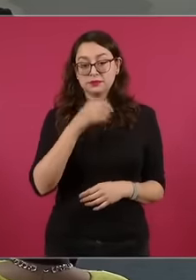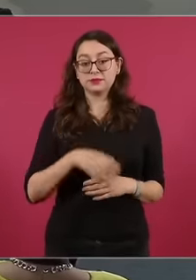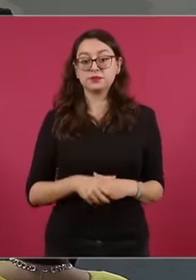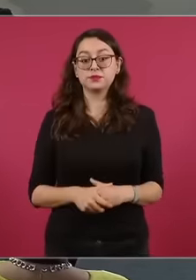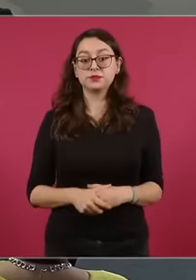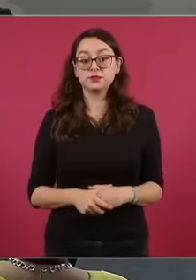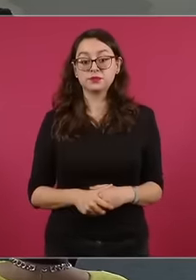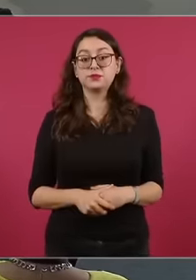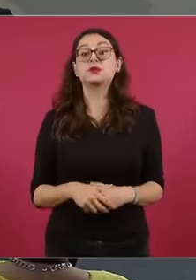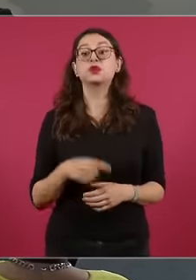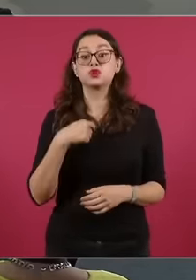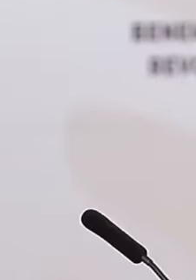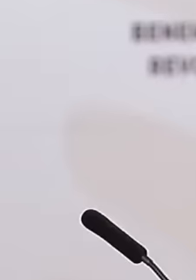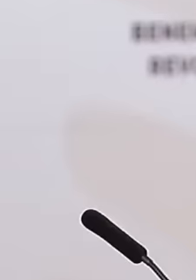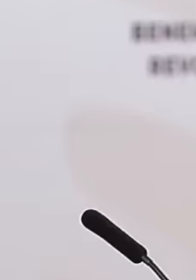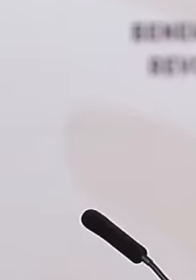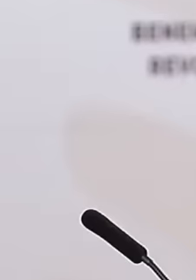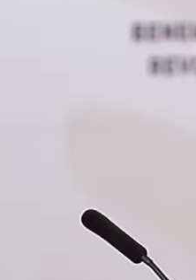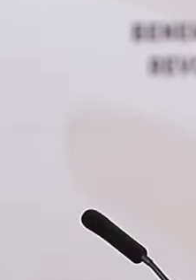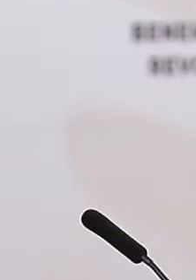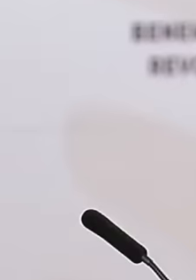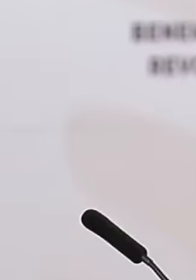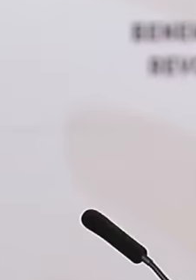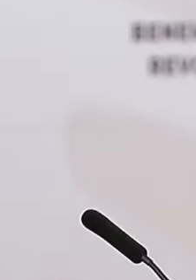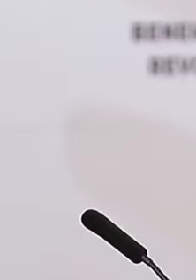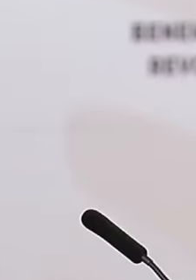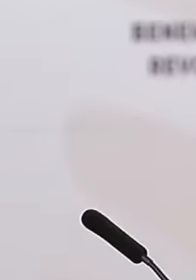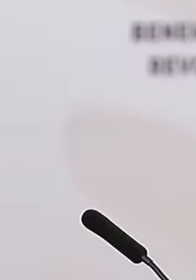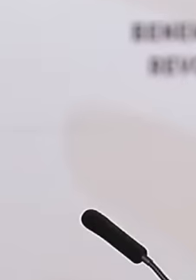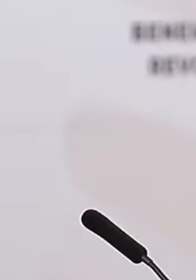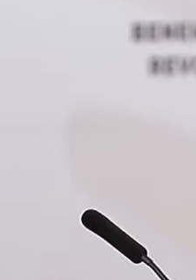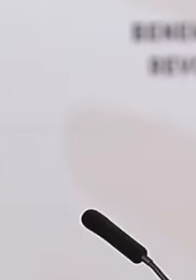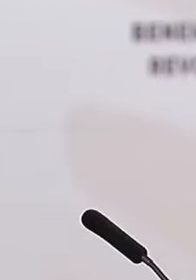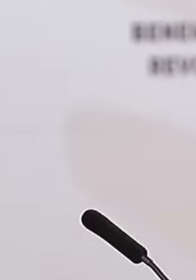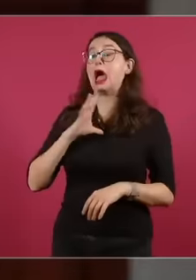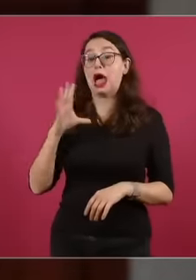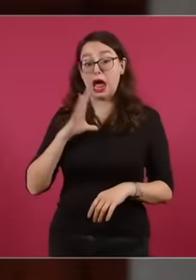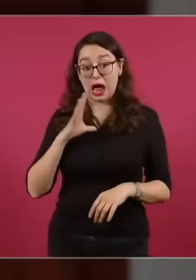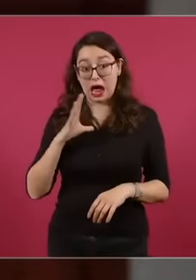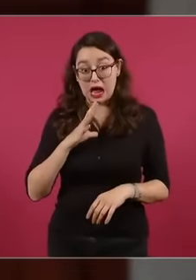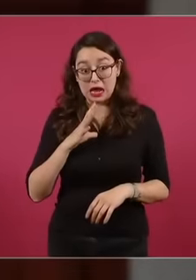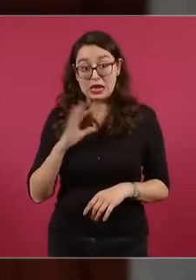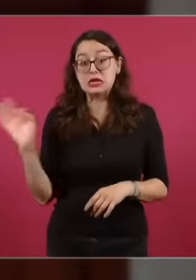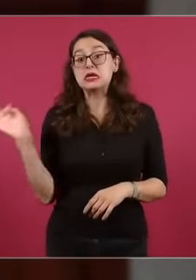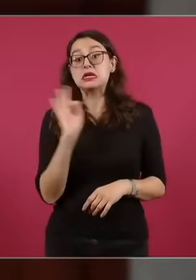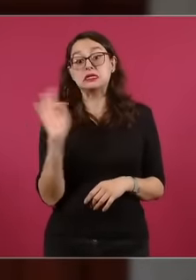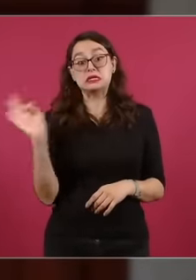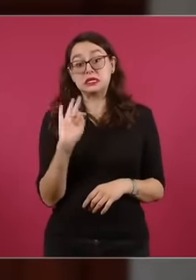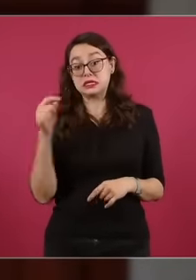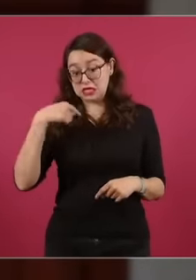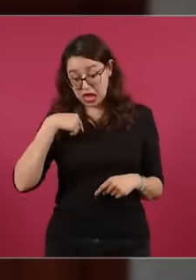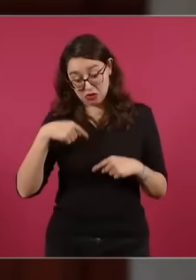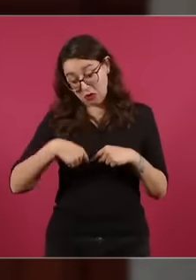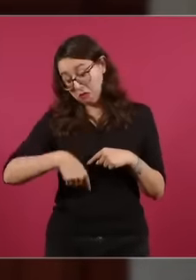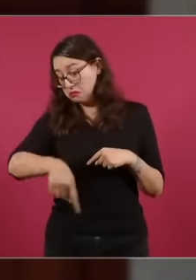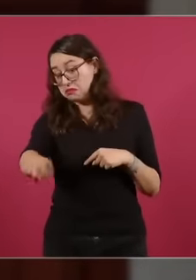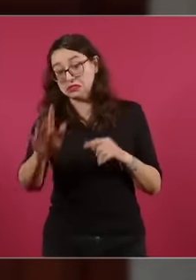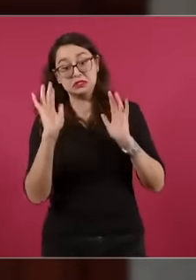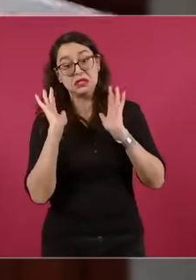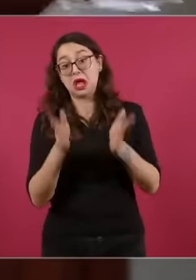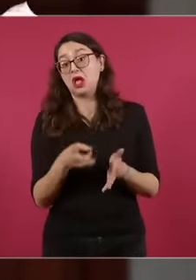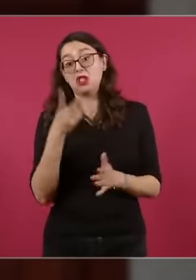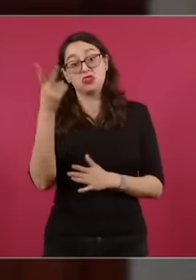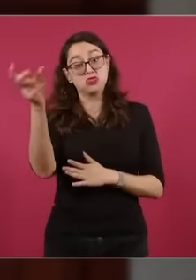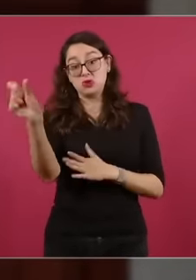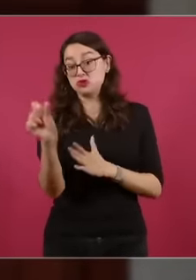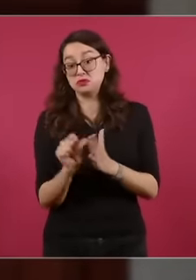que sí hay censura, que sí hay bloqueo. Es más, si usted ya no me ve de aquí a que termine, es porque